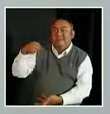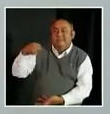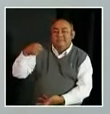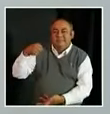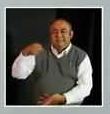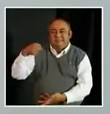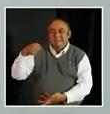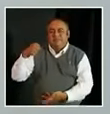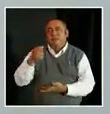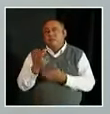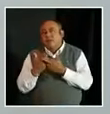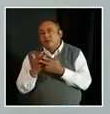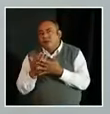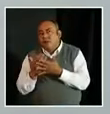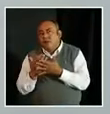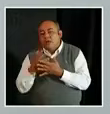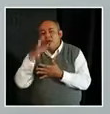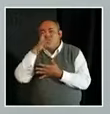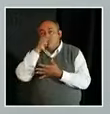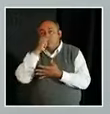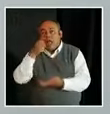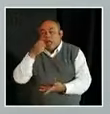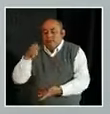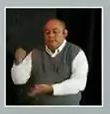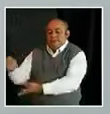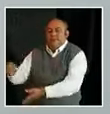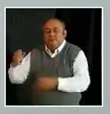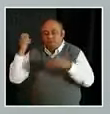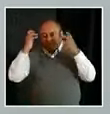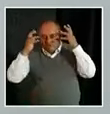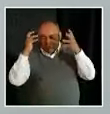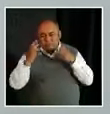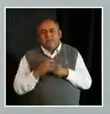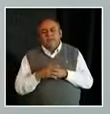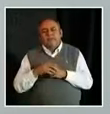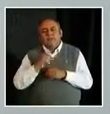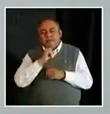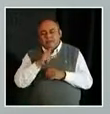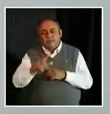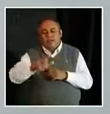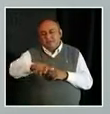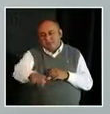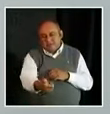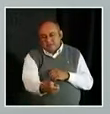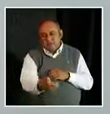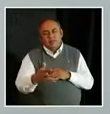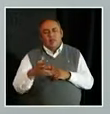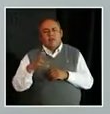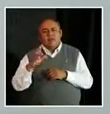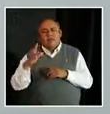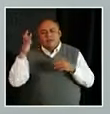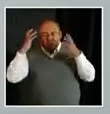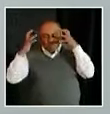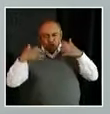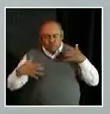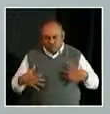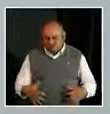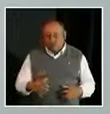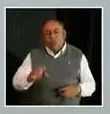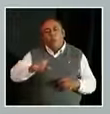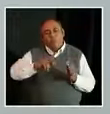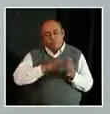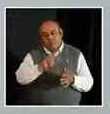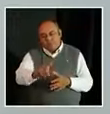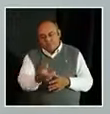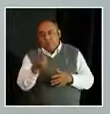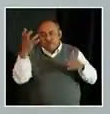tibia o para bañarse, cerrándole a la regadera cuando se están enjabonando, usando el agua de la